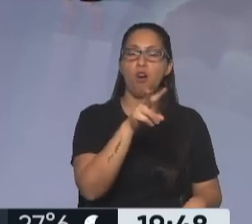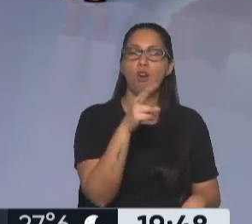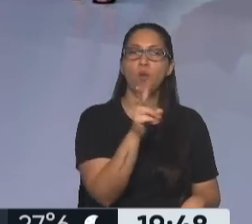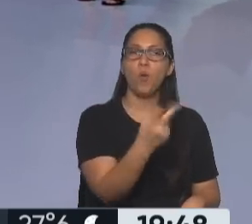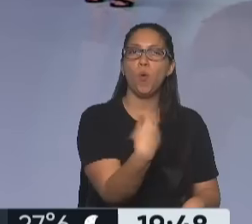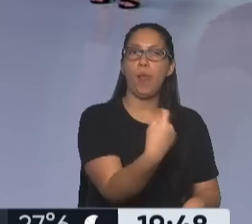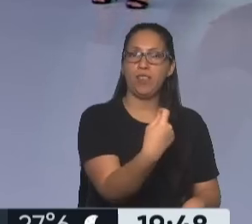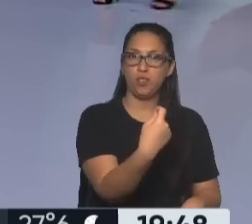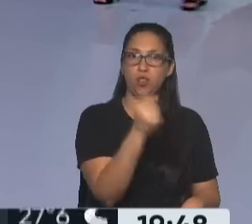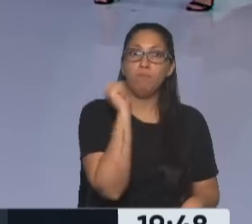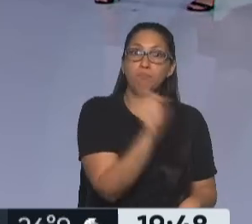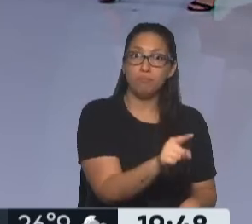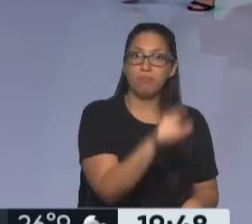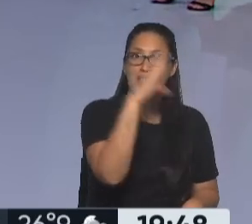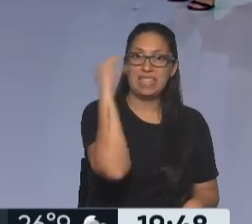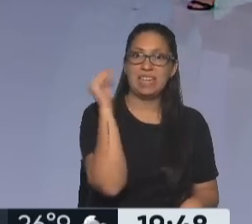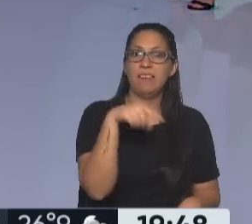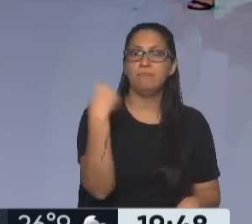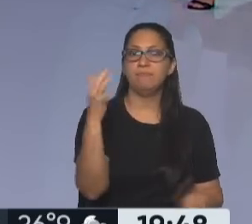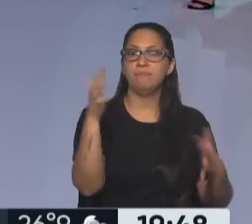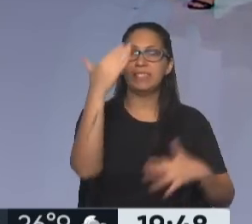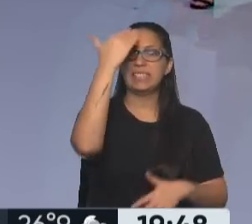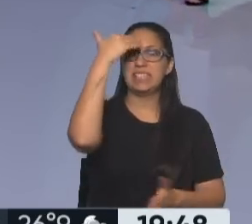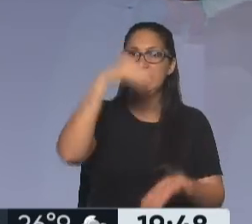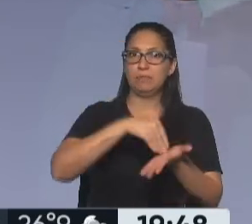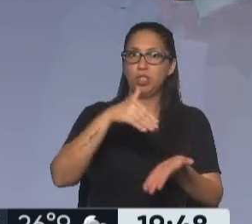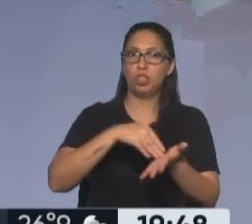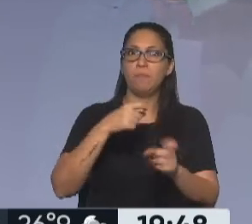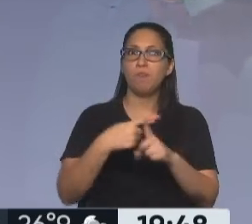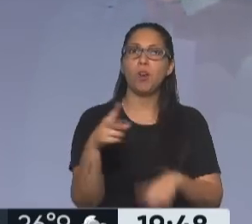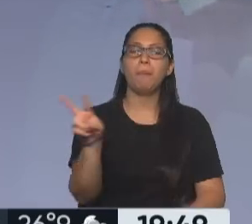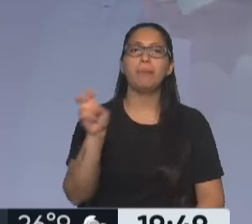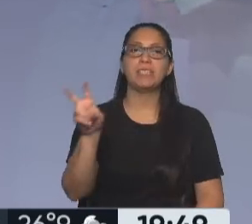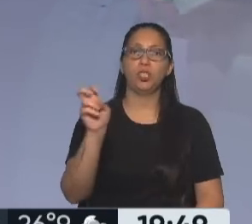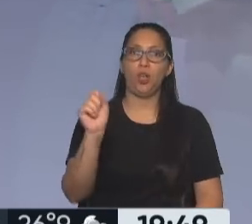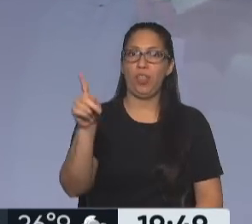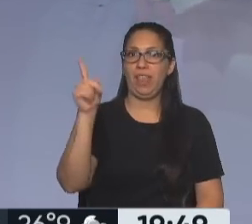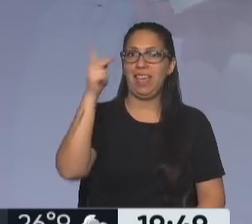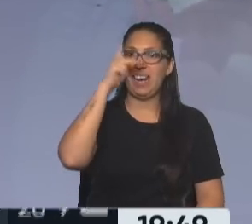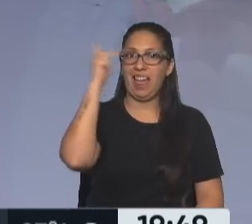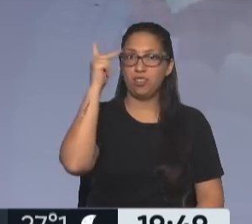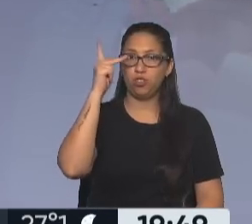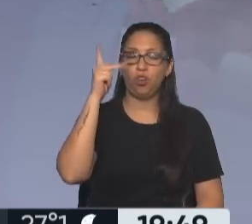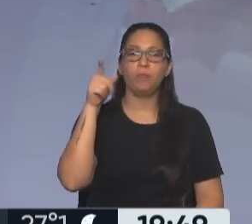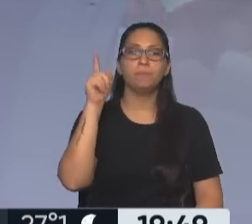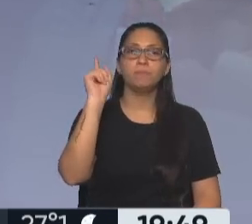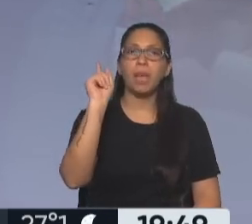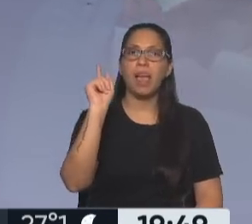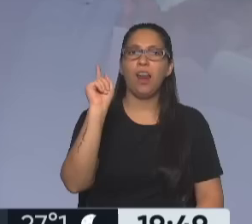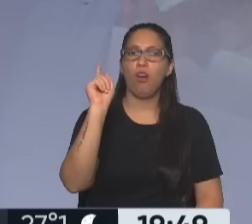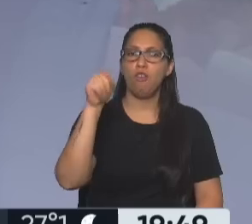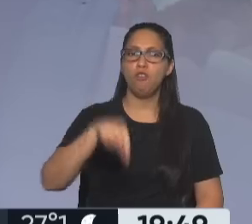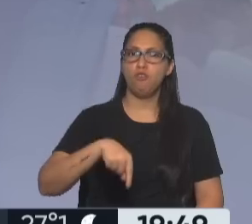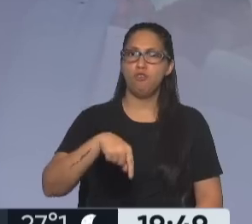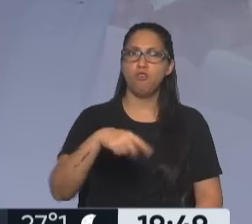jubilación de privilegio, y otros cerca de 15 millones por la pensión. Si lo comparamos en términos de lo que hoy están